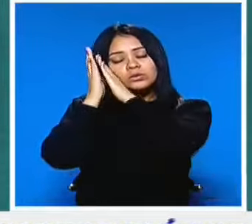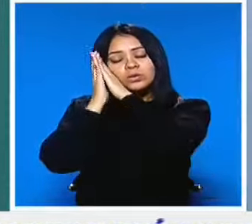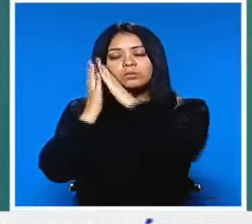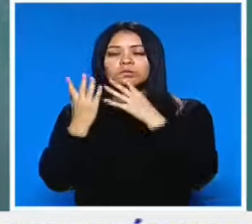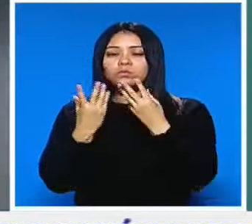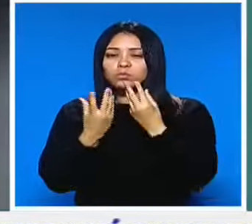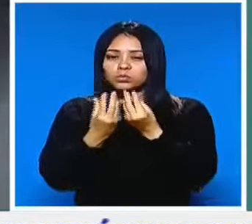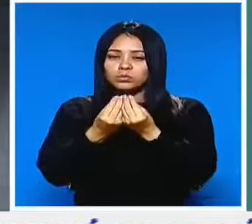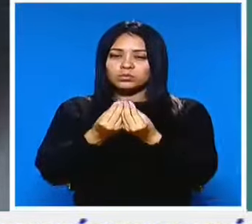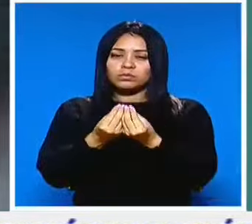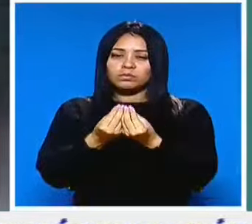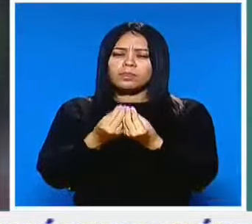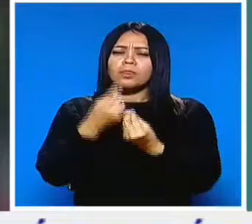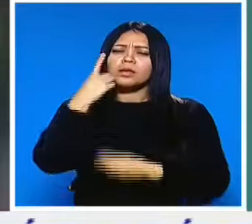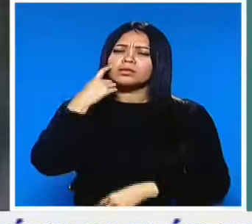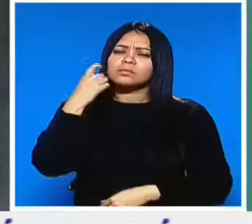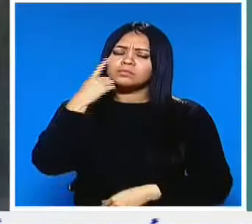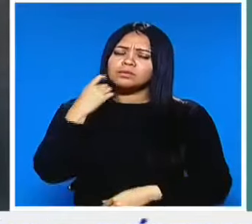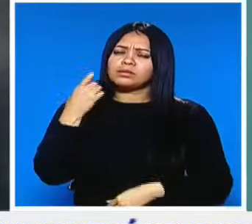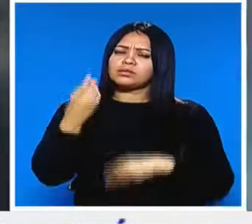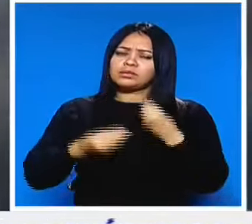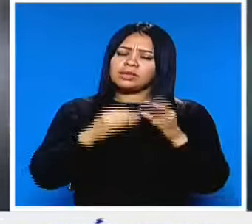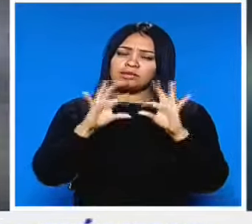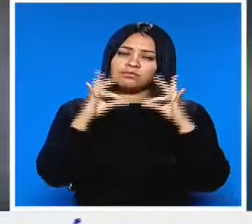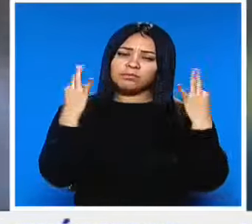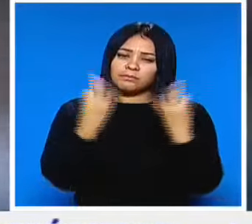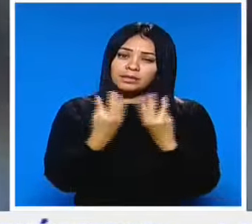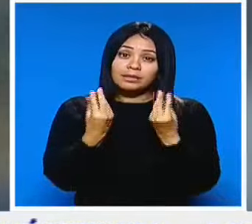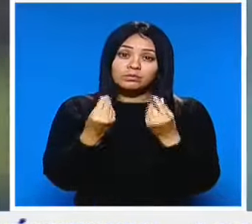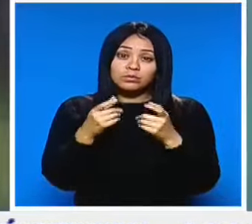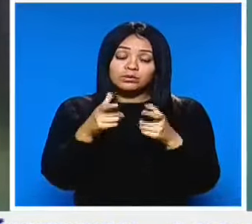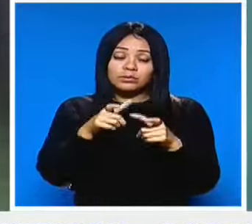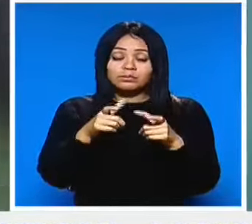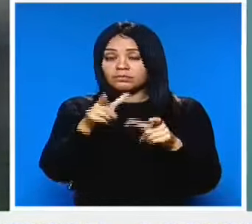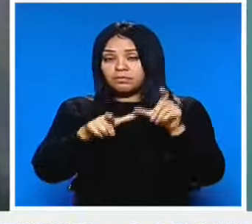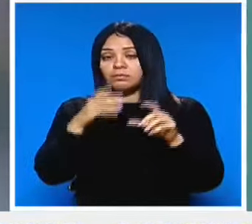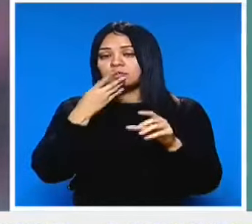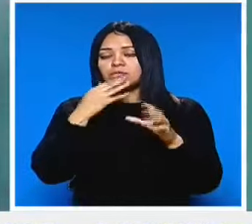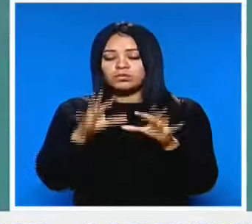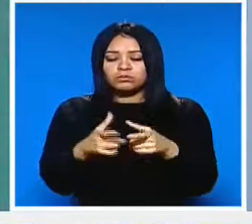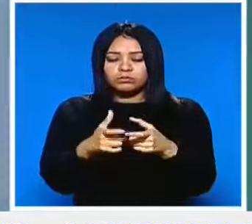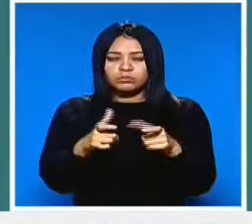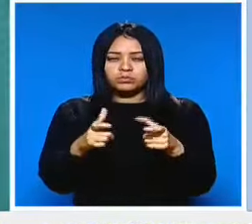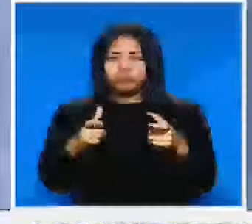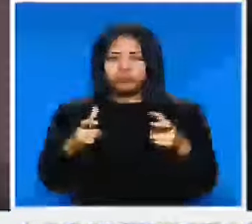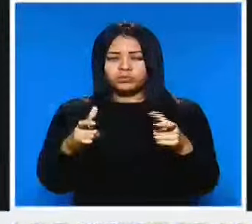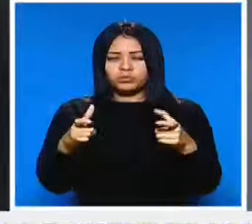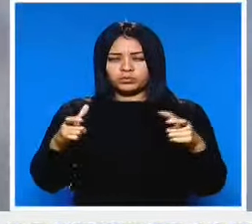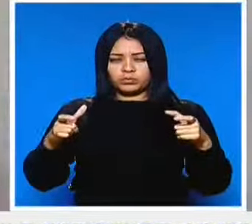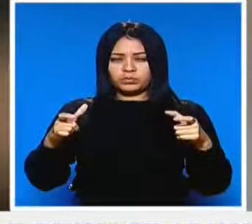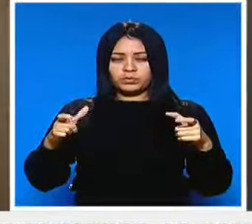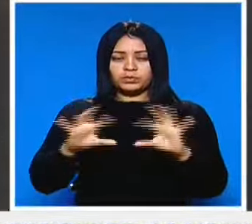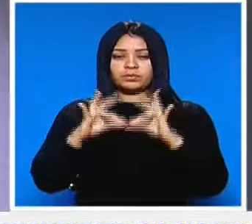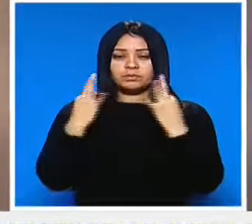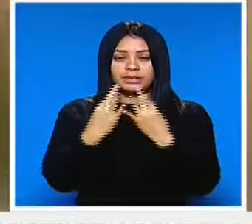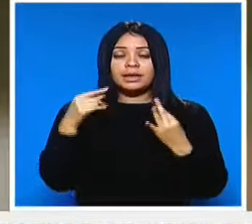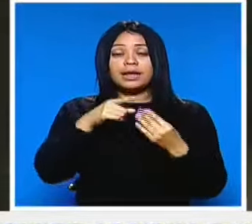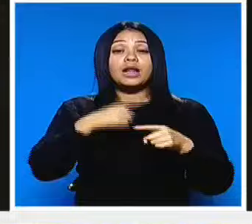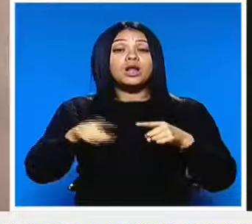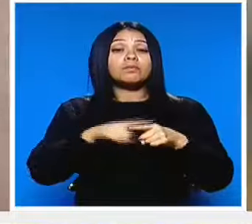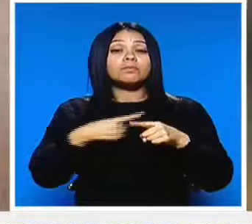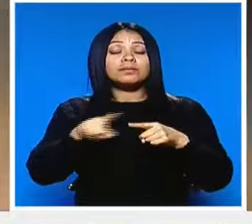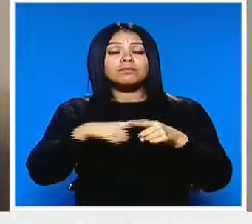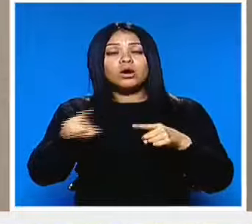mejor. Usualmente es realizada en familias numerosas, donde los jóvenes, es decir, los primos, previamente se